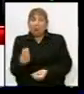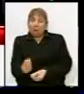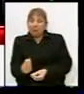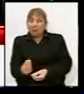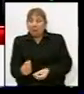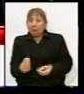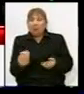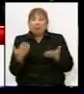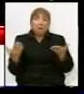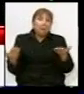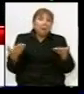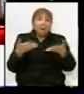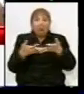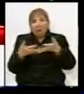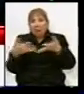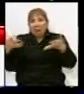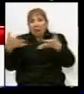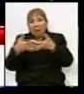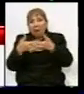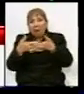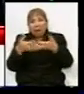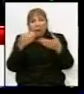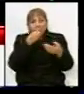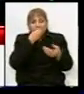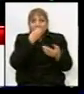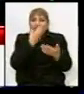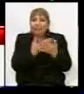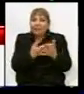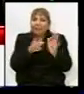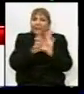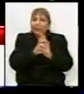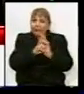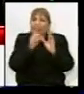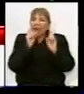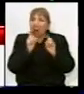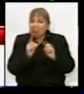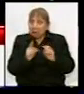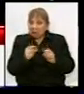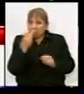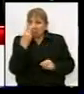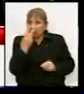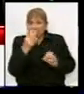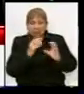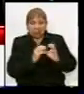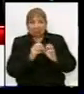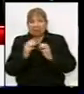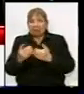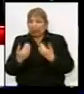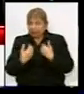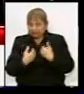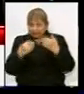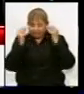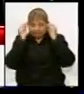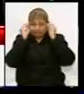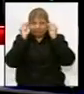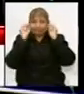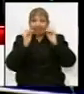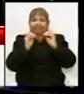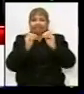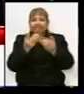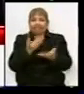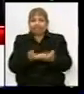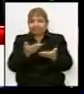o por las relaciones que pueda tener la idea es sacar buenas leyes y estas dos cámaras a la oportunidad de ellos señor